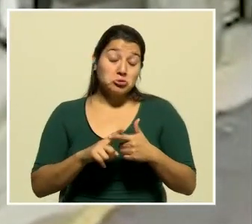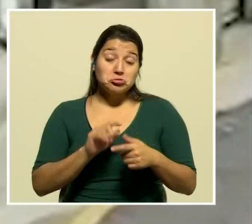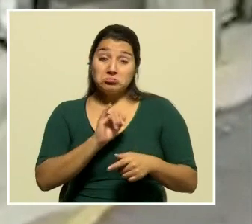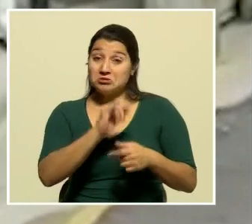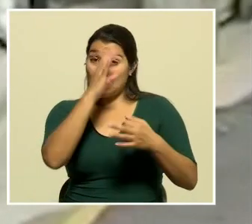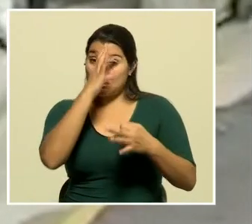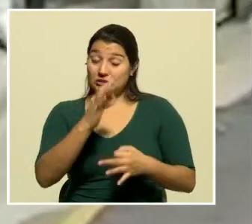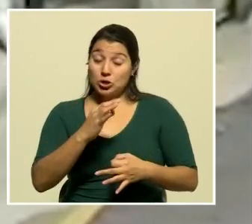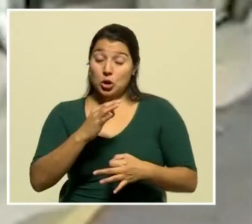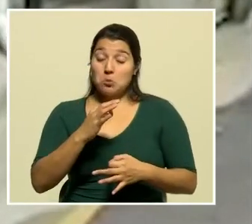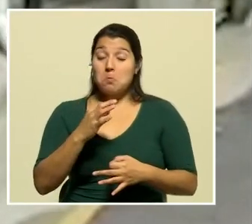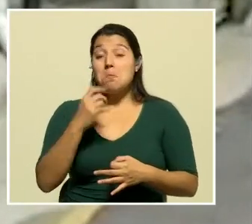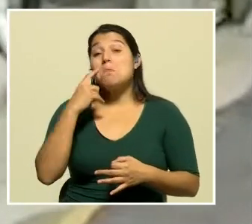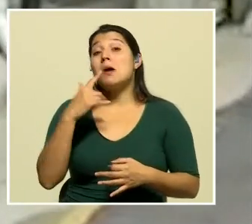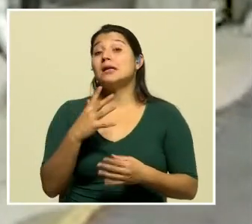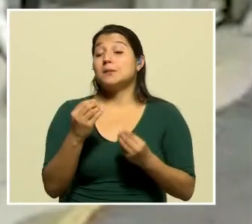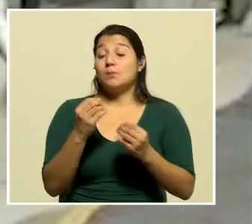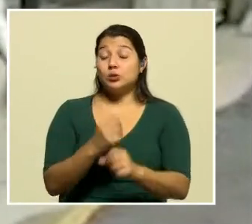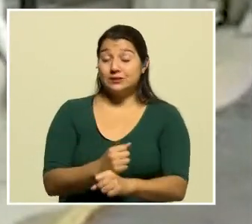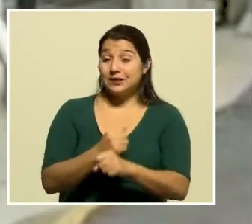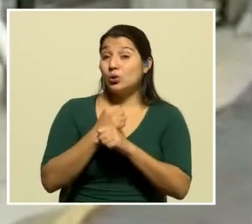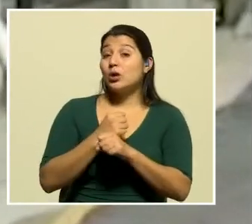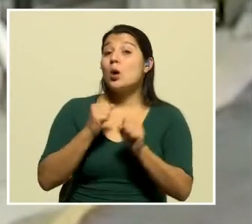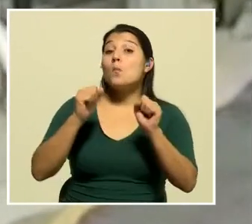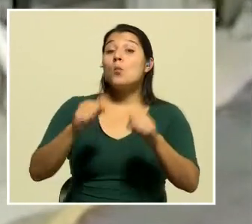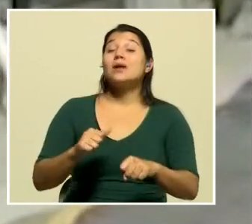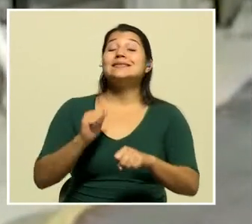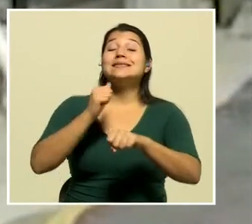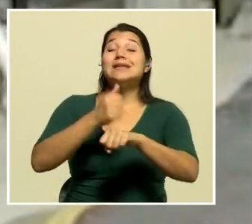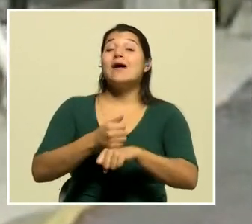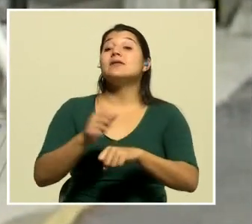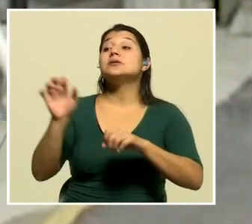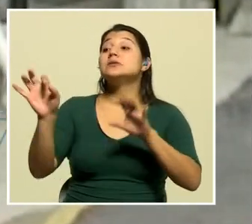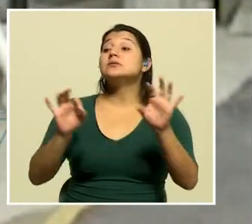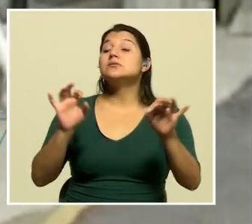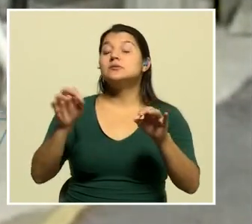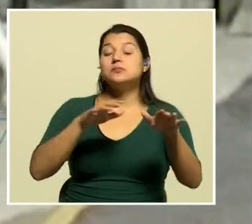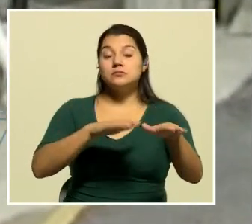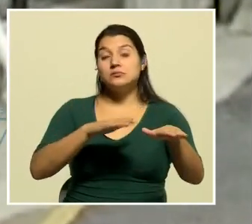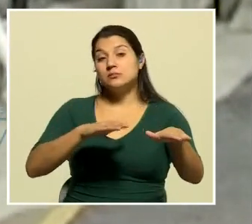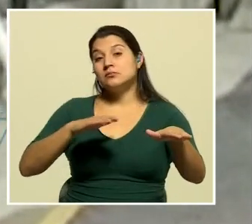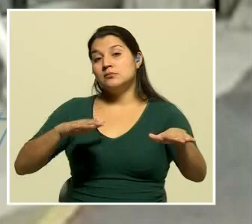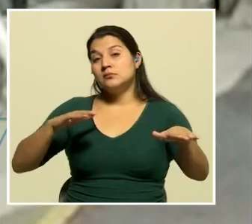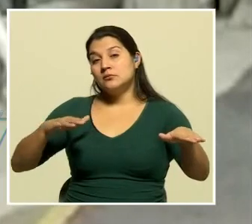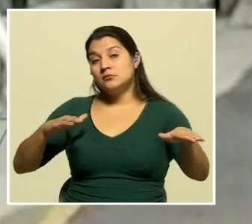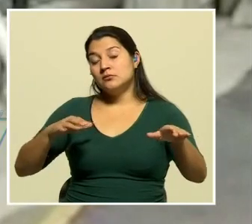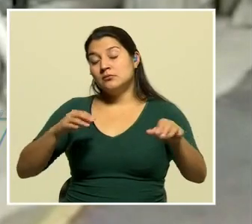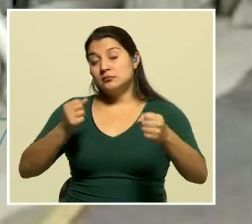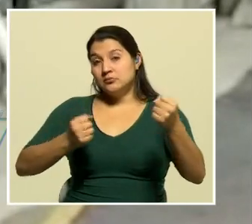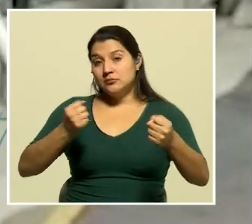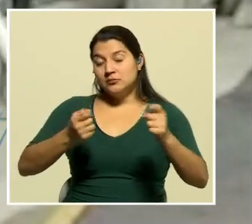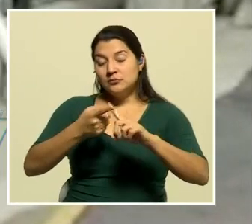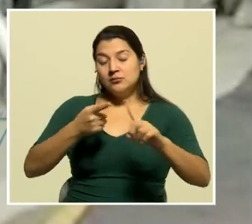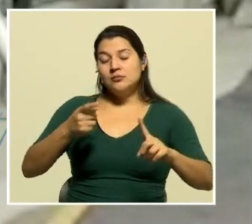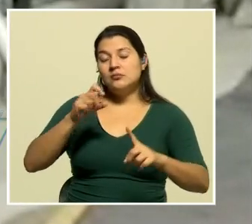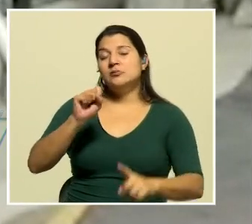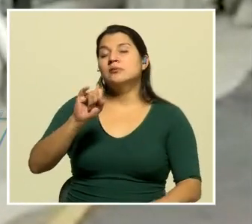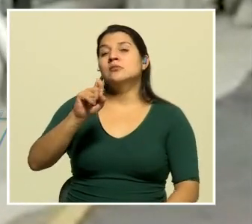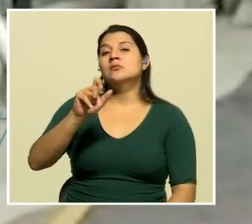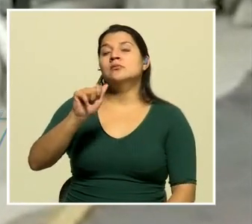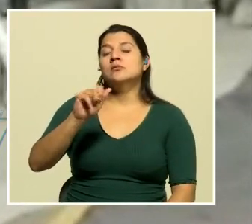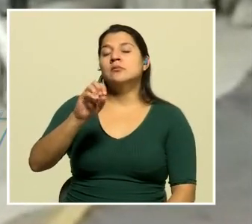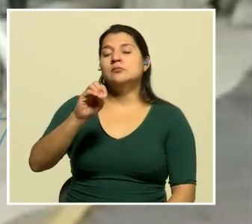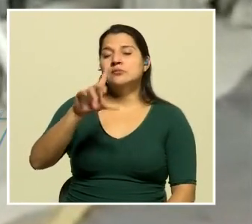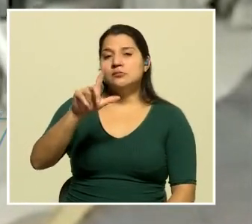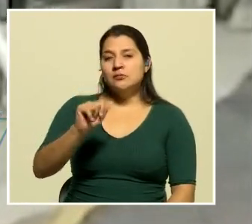bastante segura, se van a establecer convoys sanitarios desde el sector de Zigzaola hacia los puntos de descarga que básicamente son en